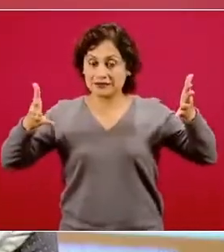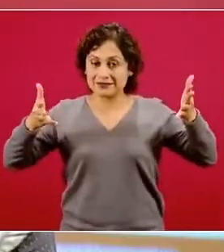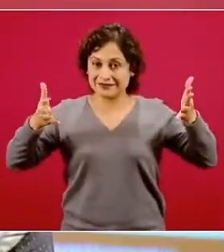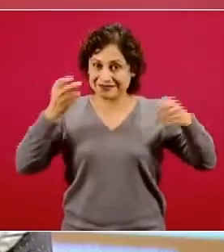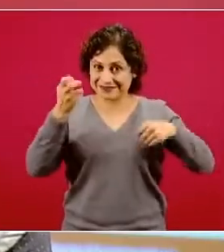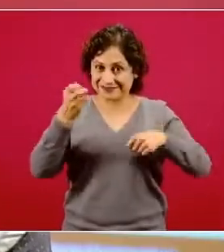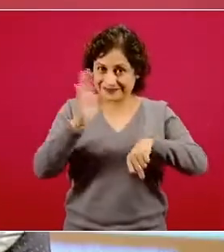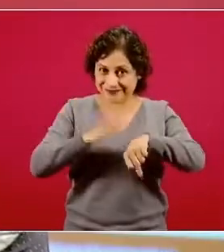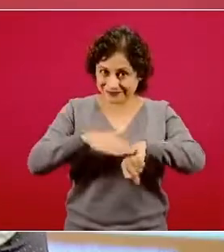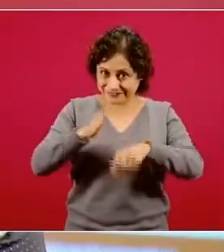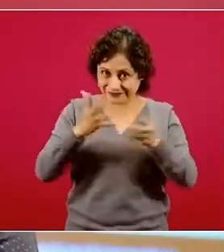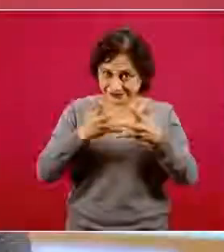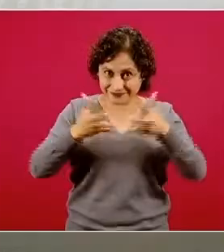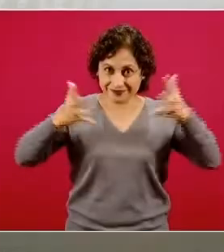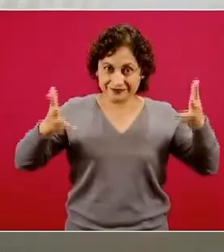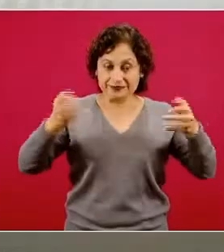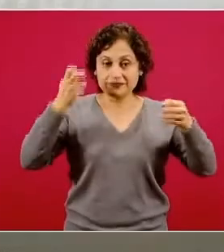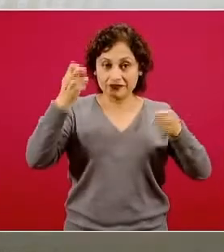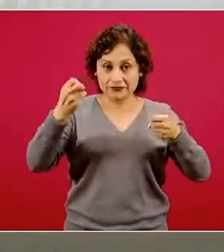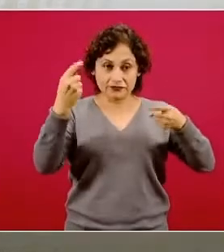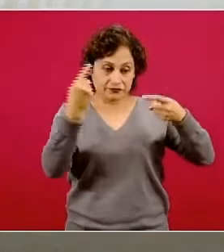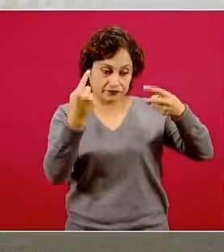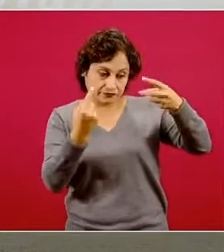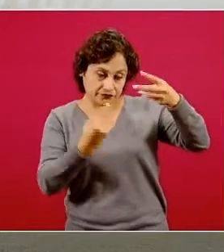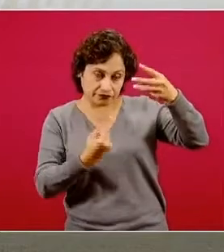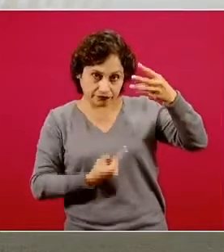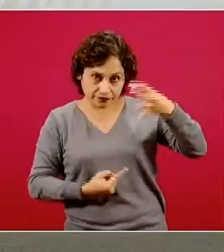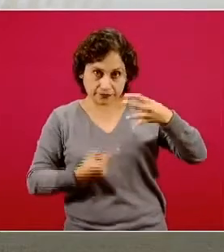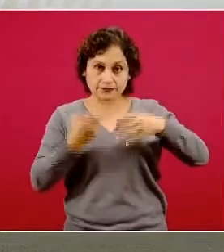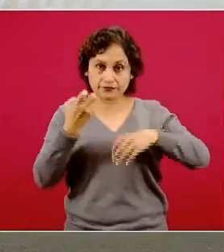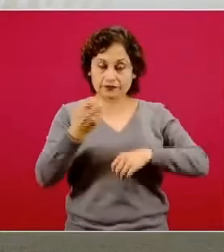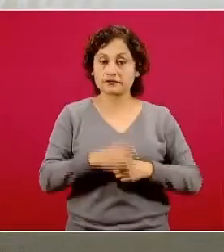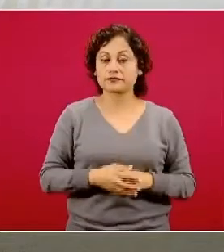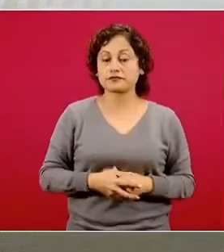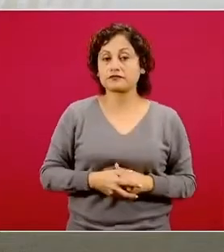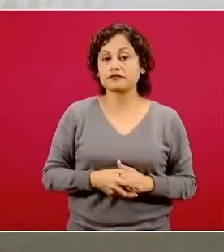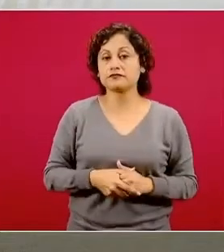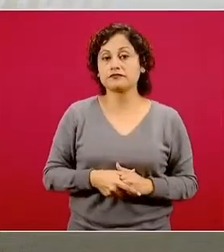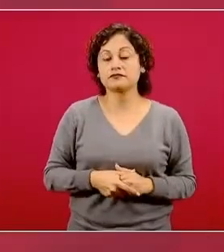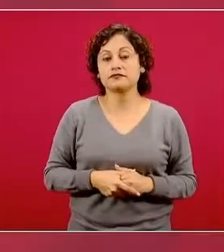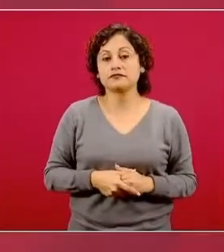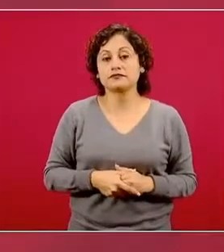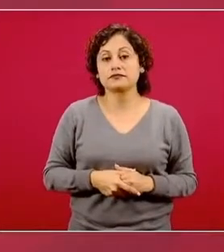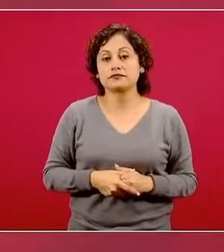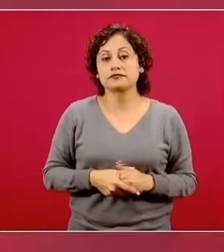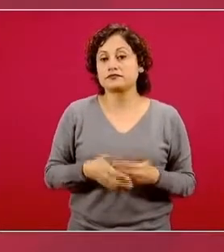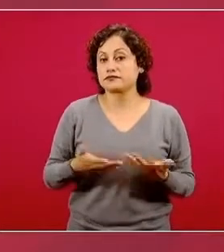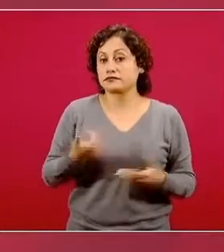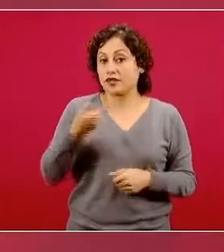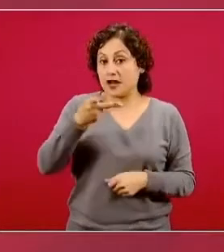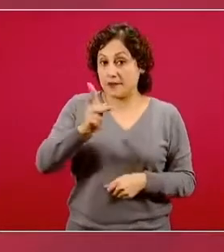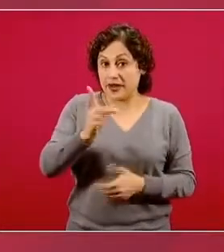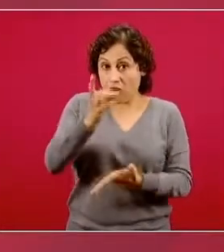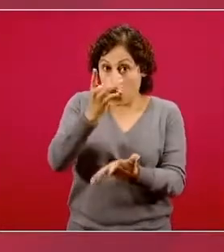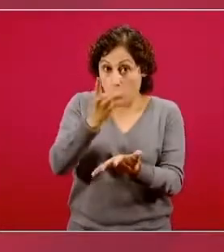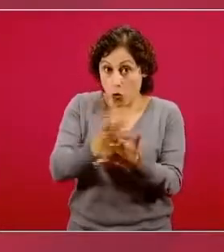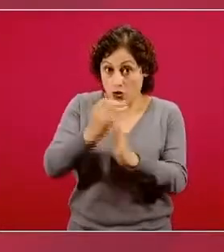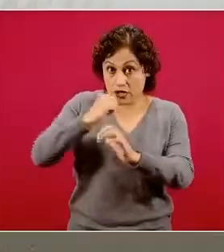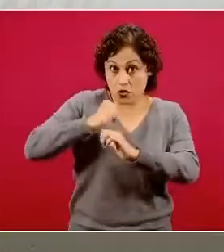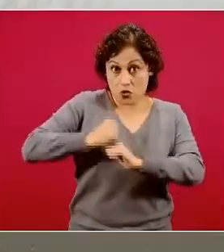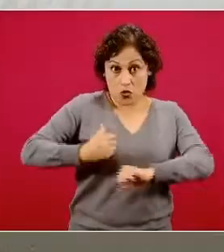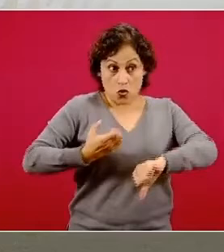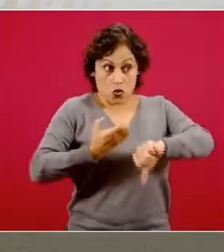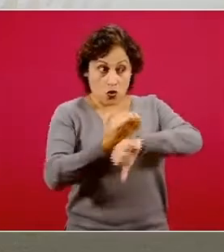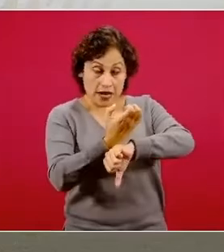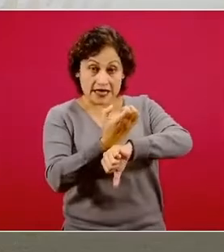amortiguador importante, y no solo los y las titulares de gobiernos estatales se fijan